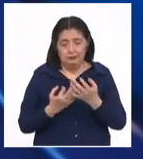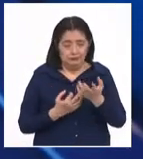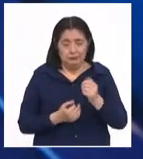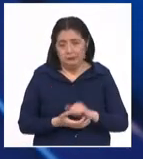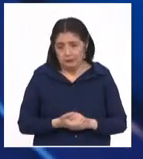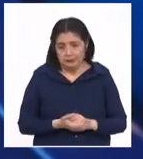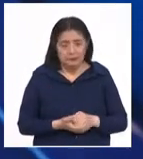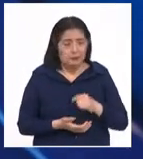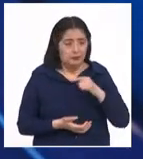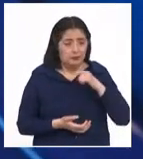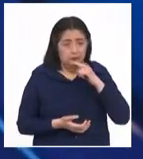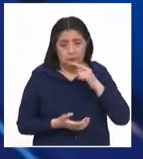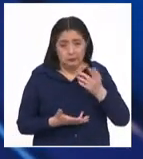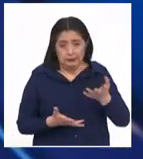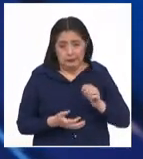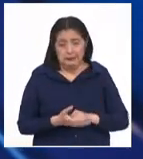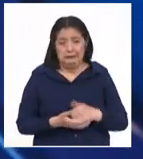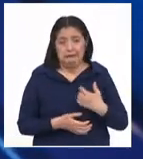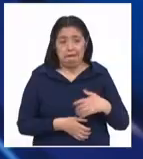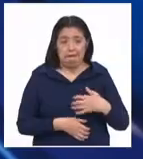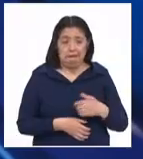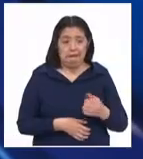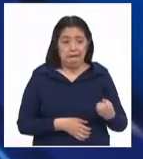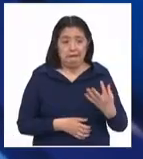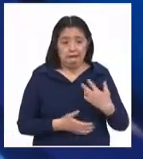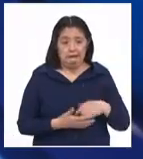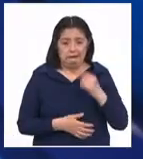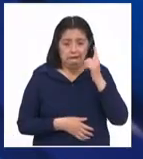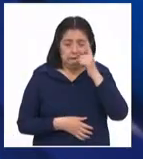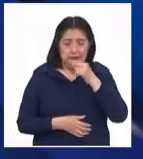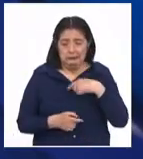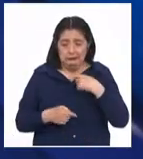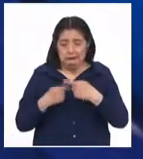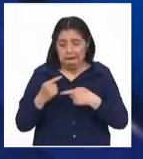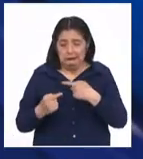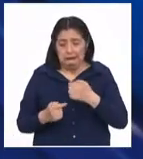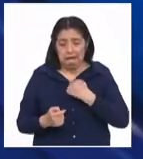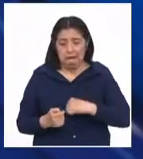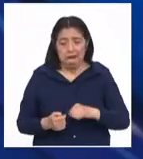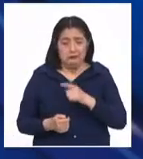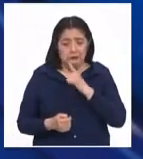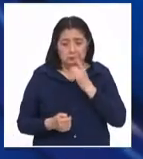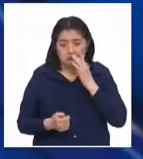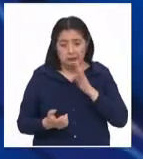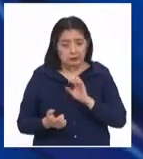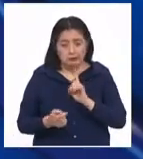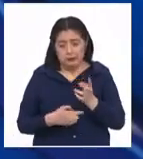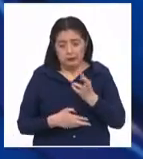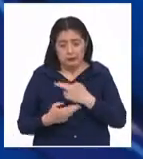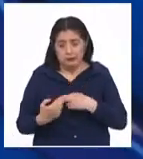para esta mujer que además tendrá, como ella dice, la dificultad de tener que decirle a sus hijos que papá no regresará.